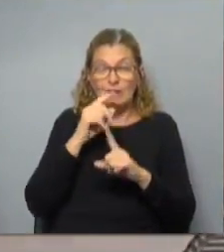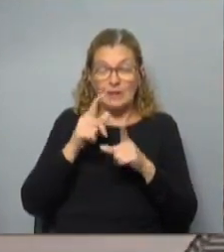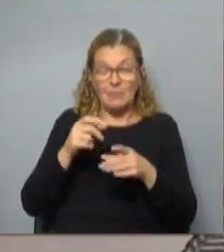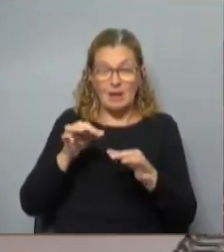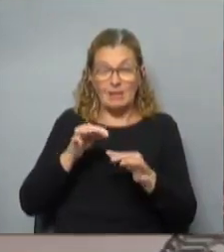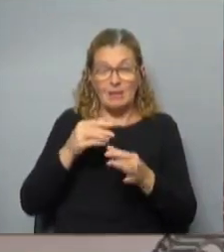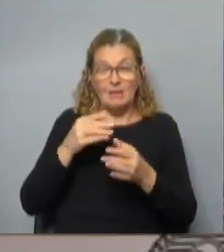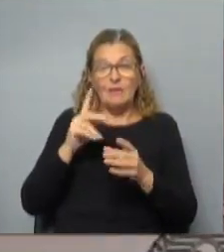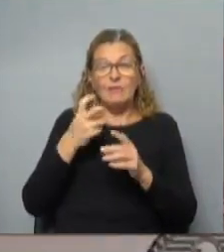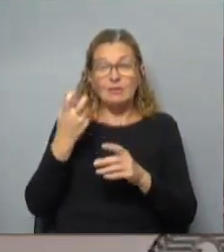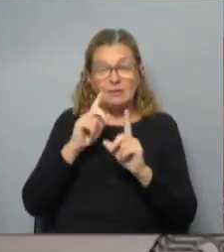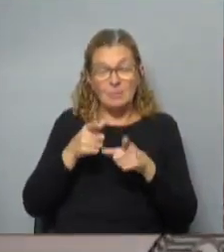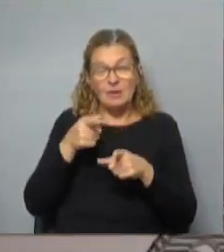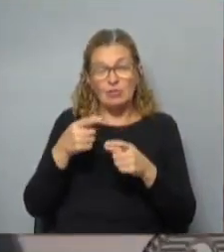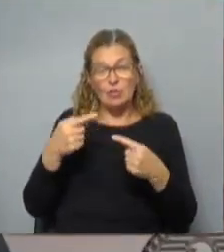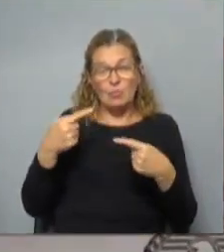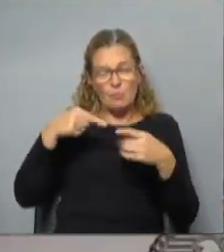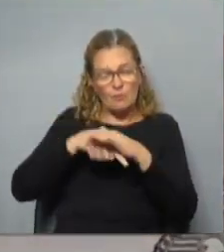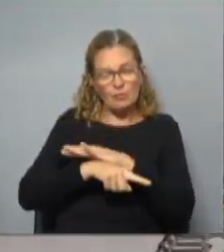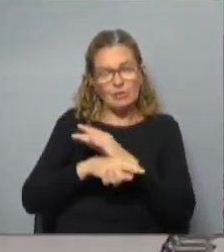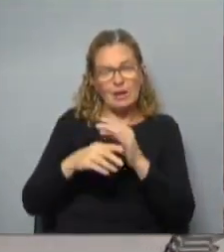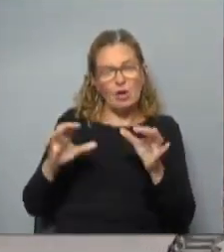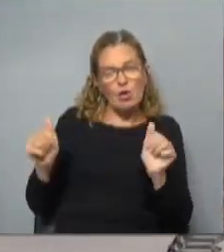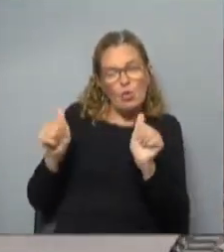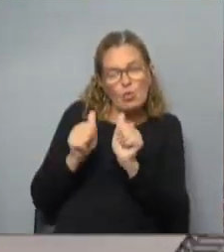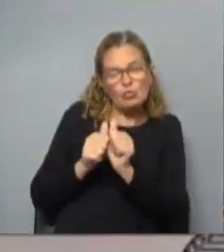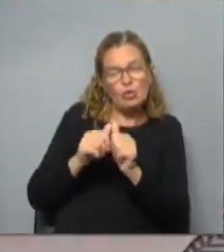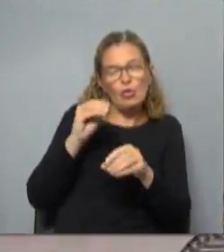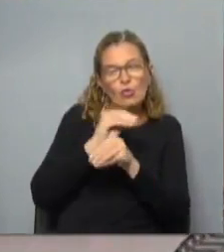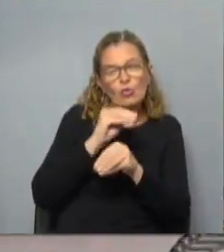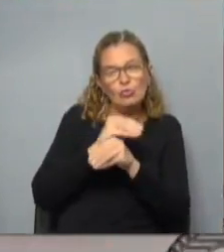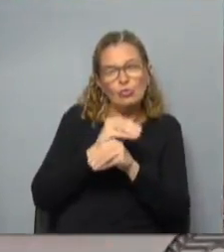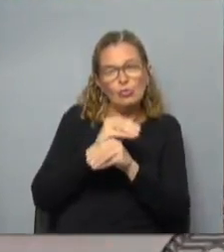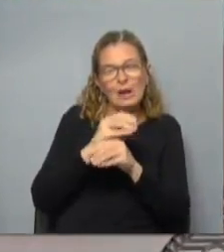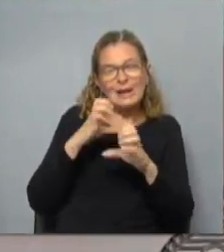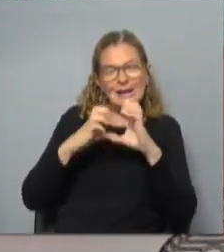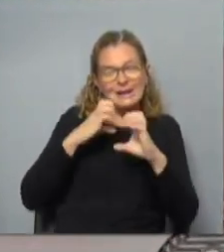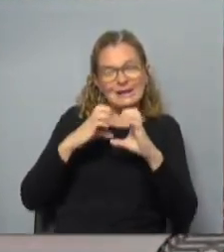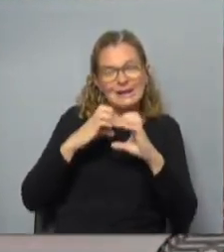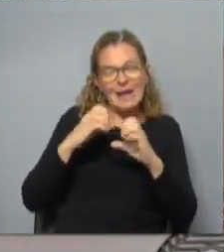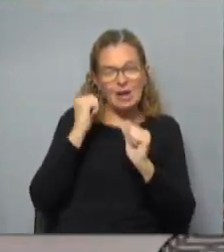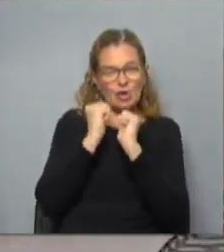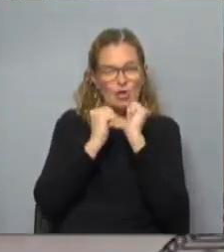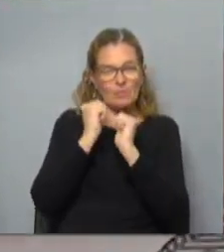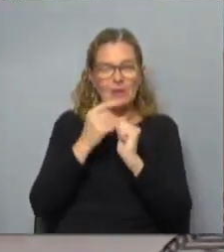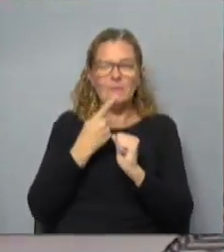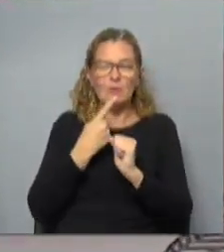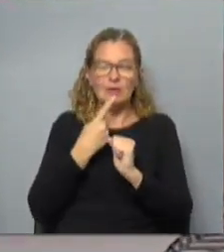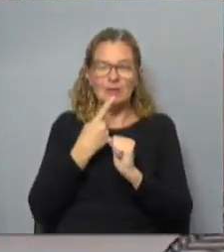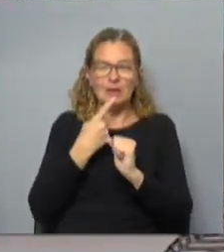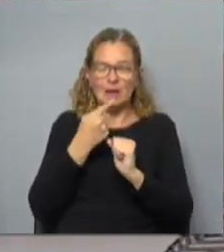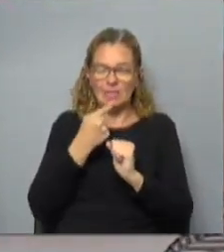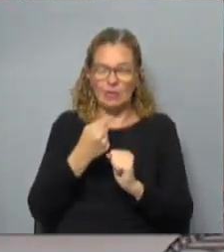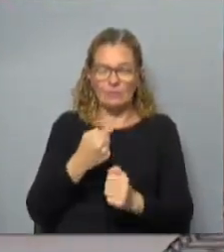diplomacia y que esto no impedirá a profundizar las relaciones culturales en materia energética en materia económica y política según